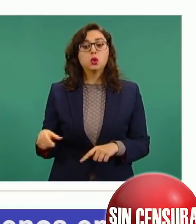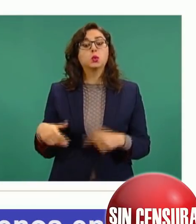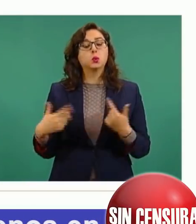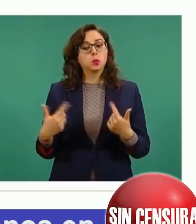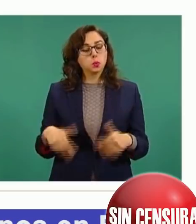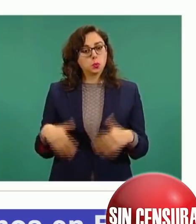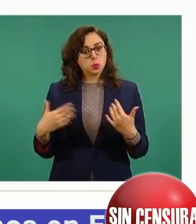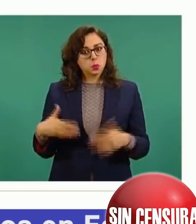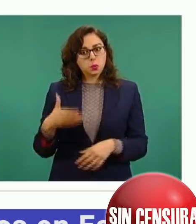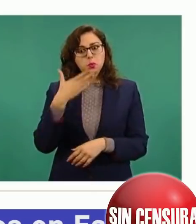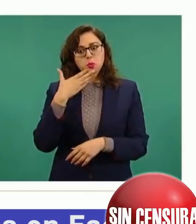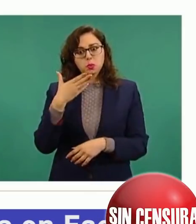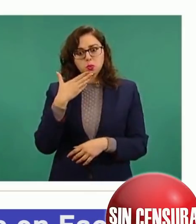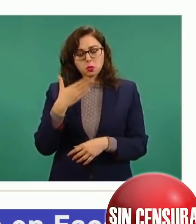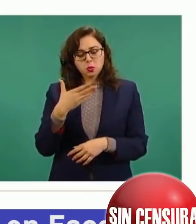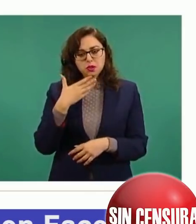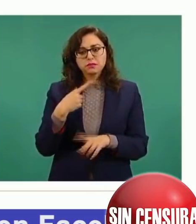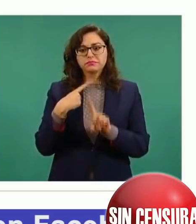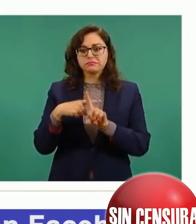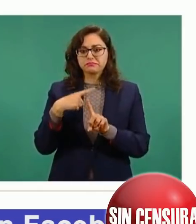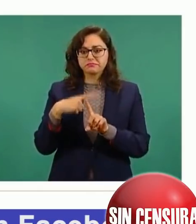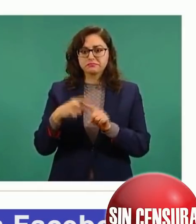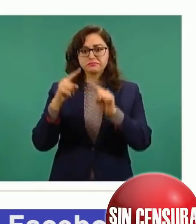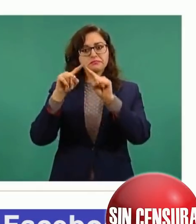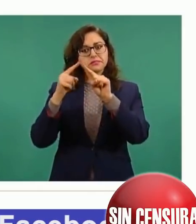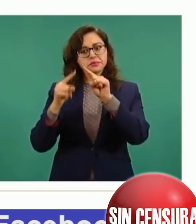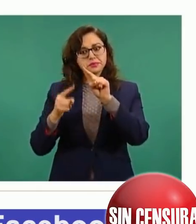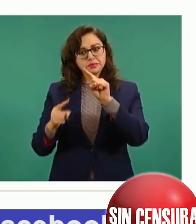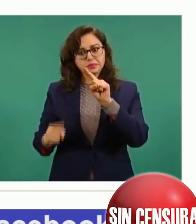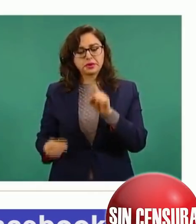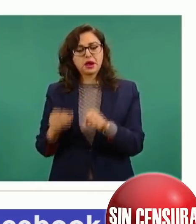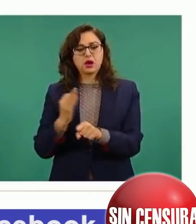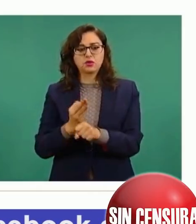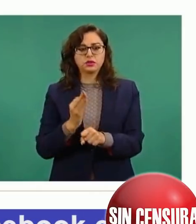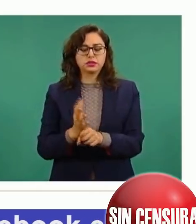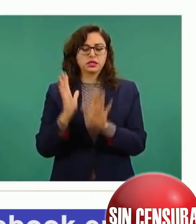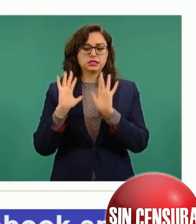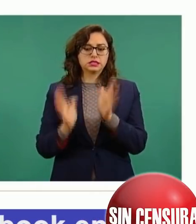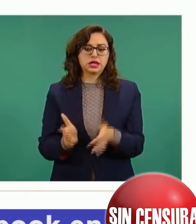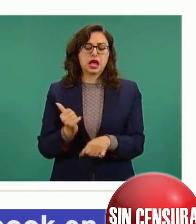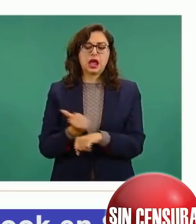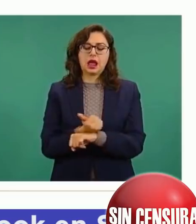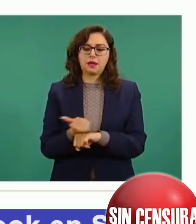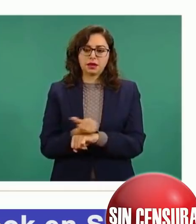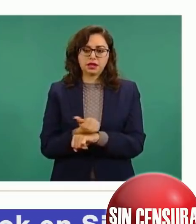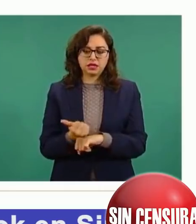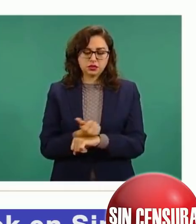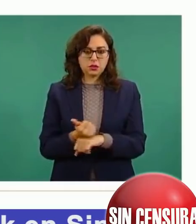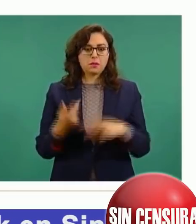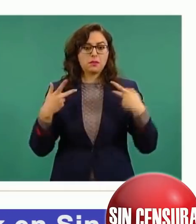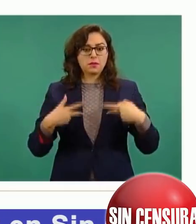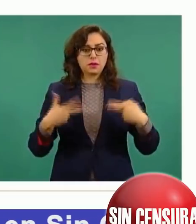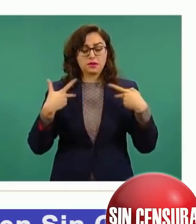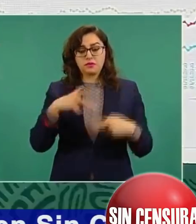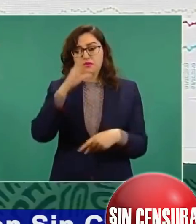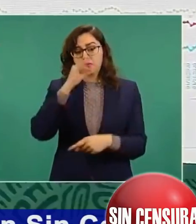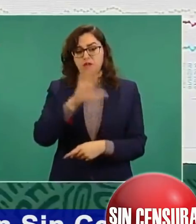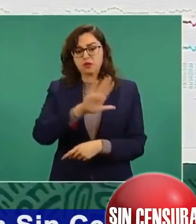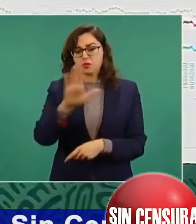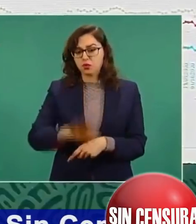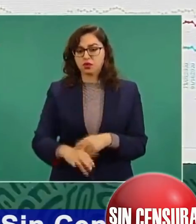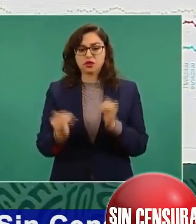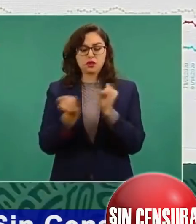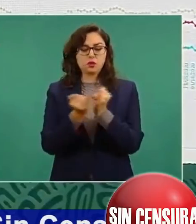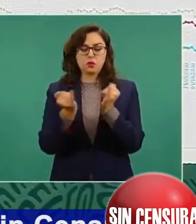muy consistente que le hace llegar a semáforo amarillo. La mortalidad, mismo patrón, y la hospitalización